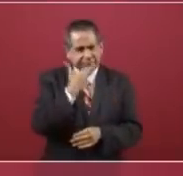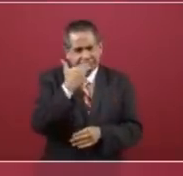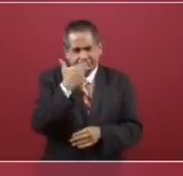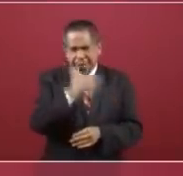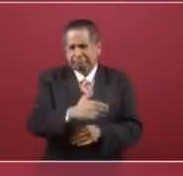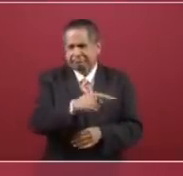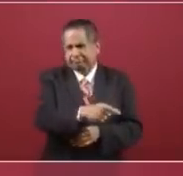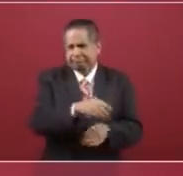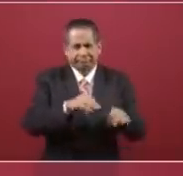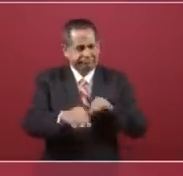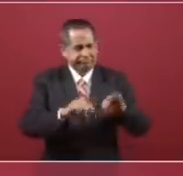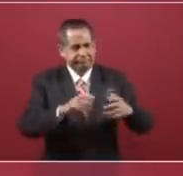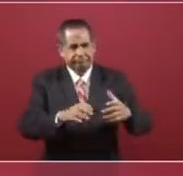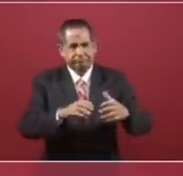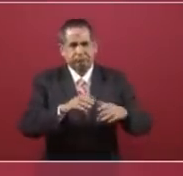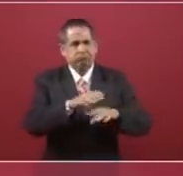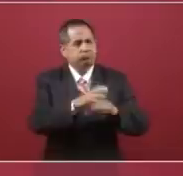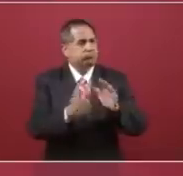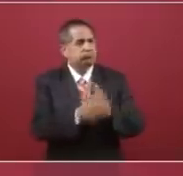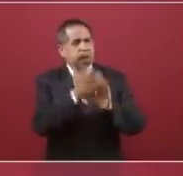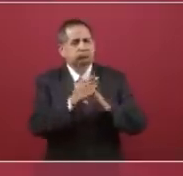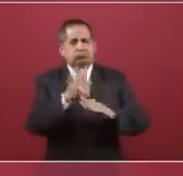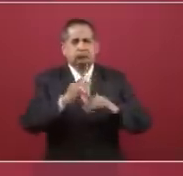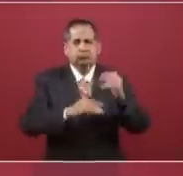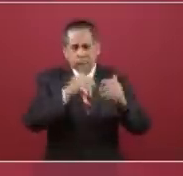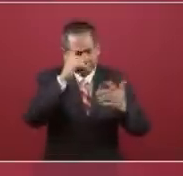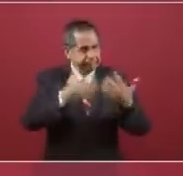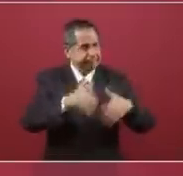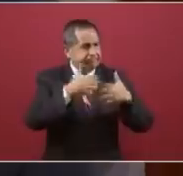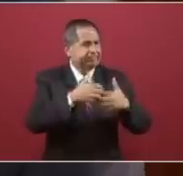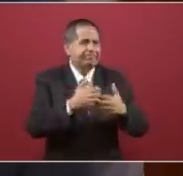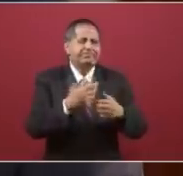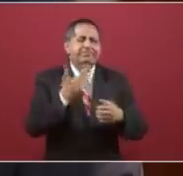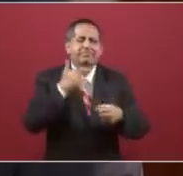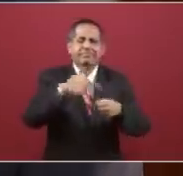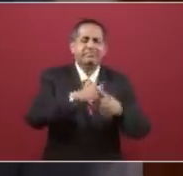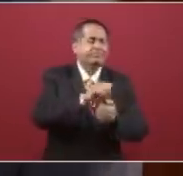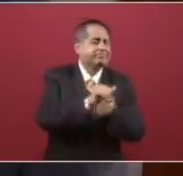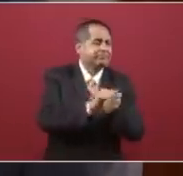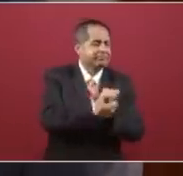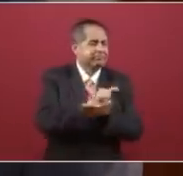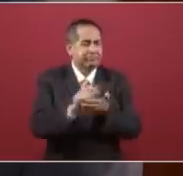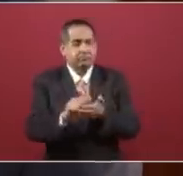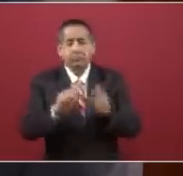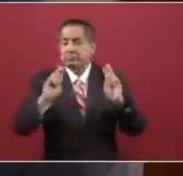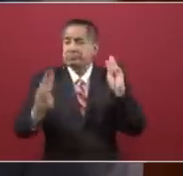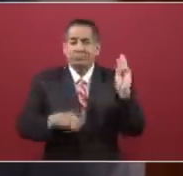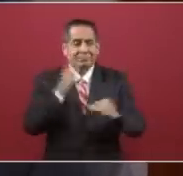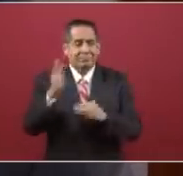materia en constru construcción de refinerías en el mundo.